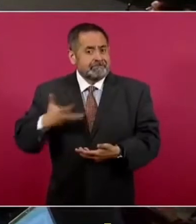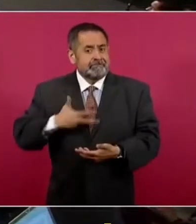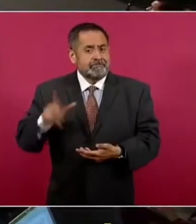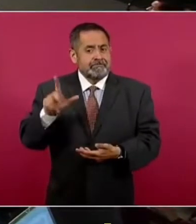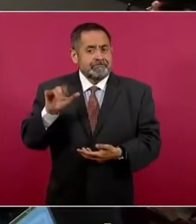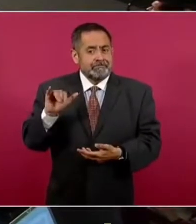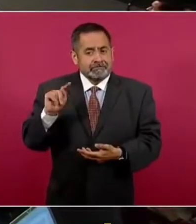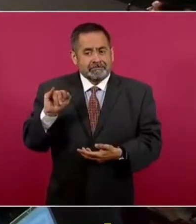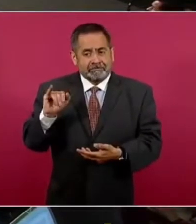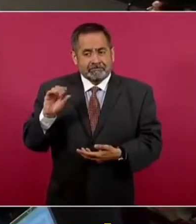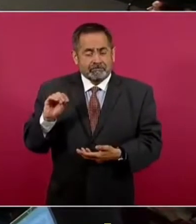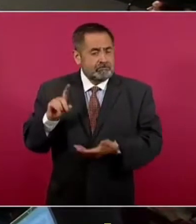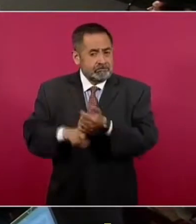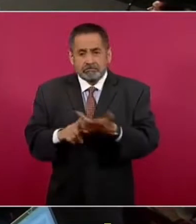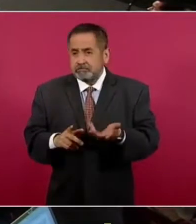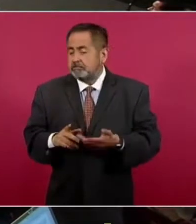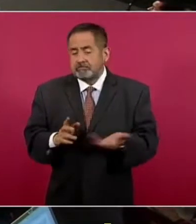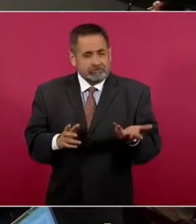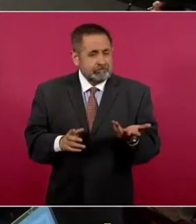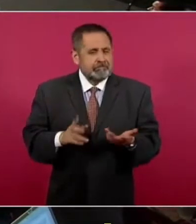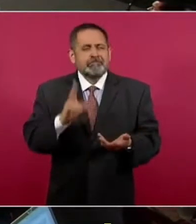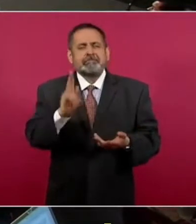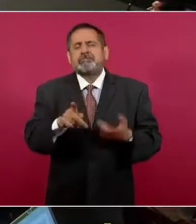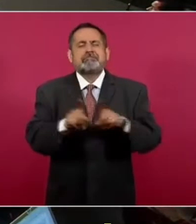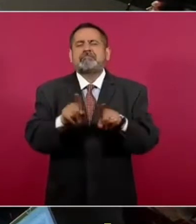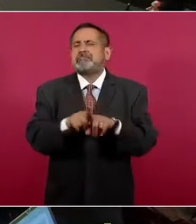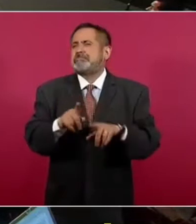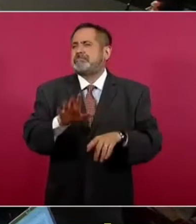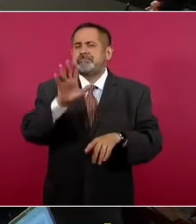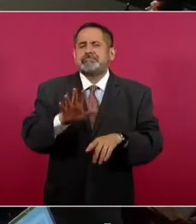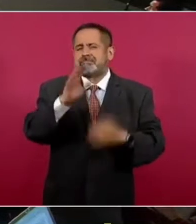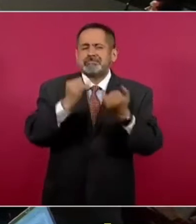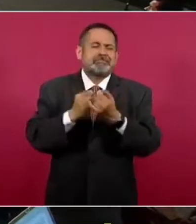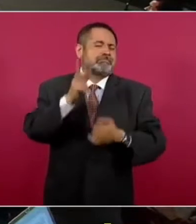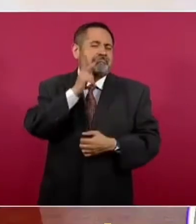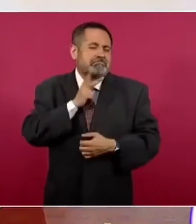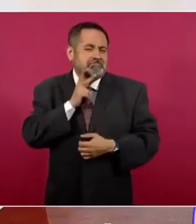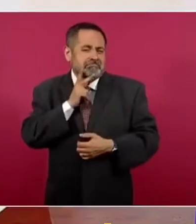que es como en su momento tener el petróleo,